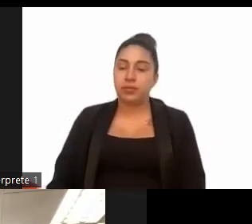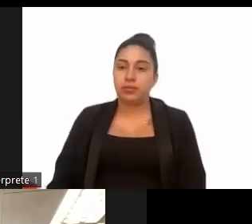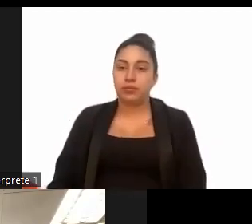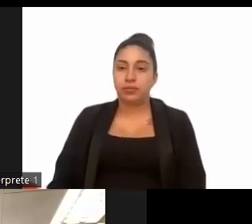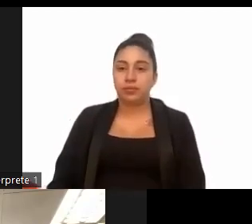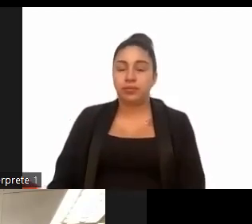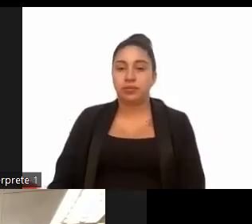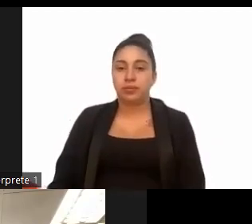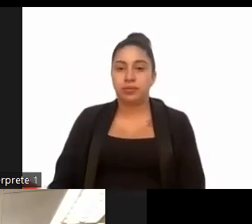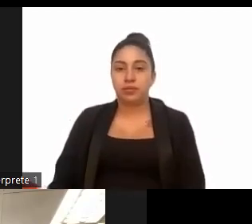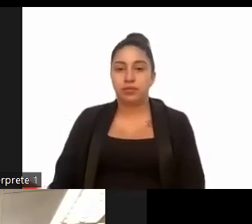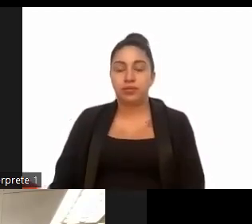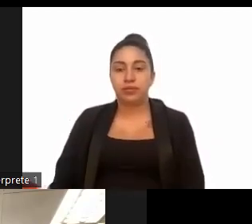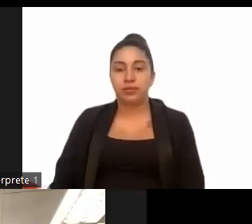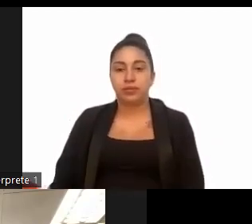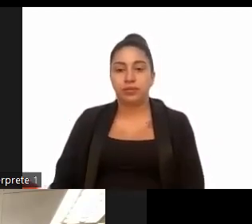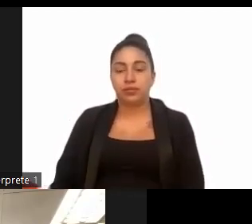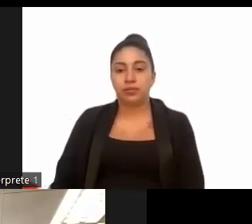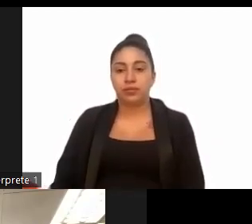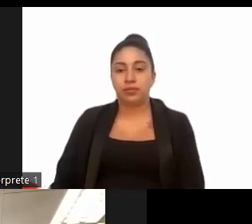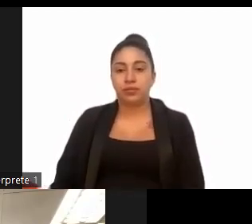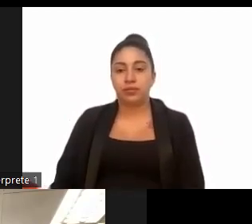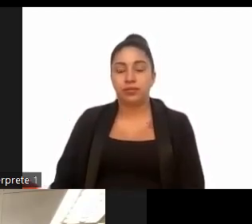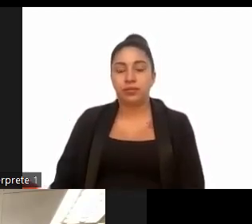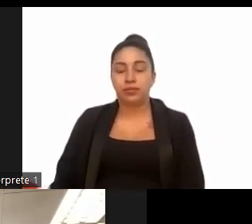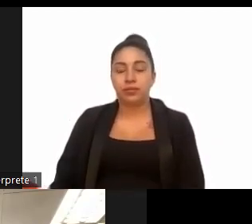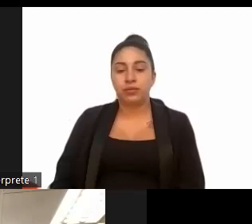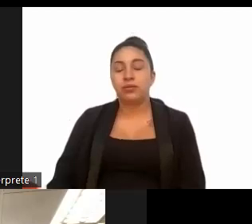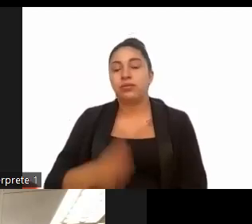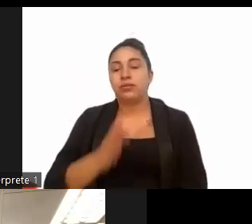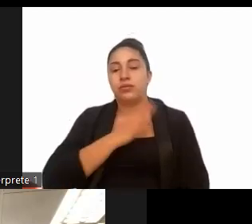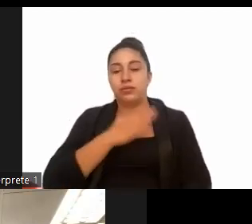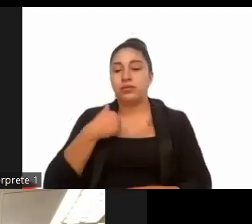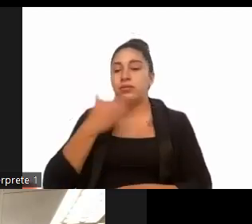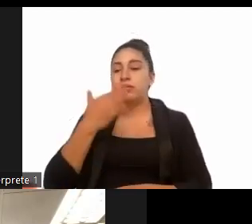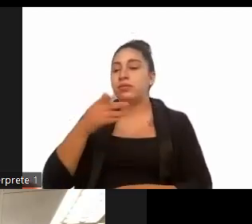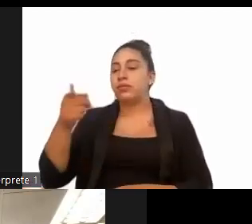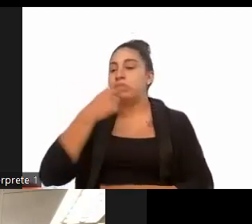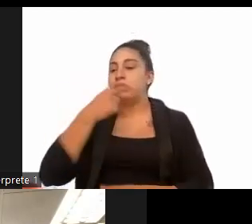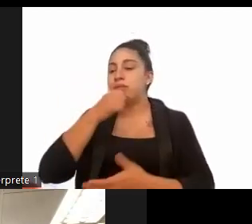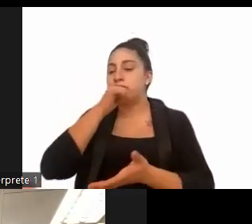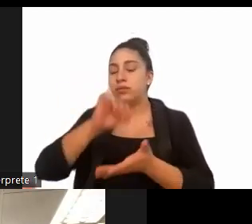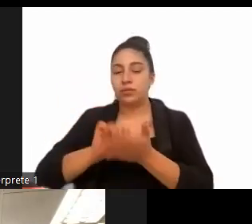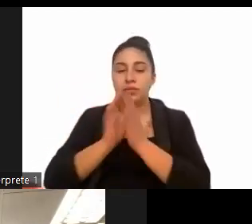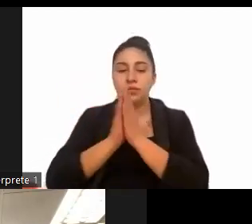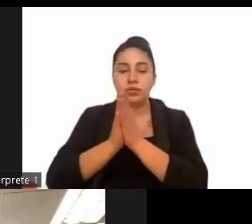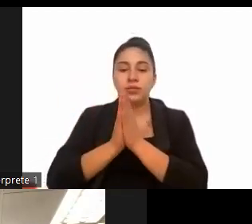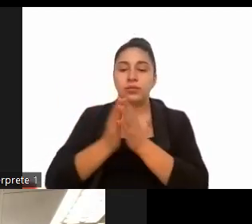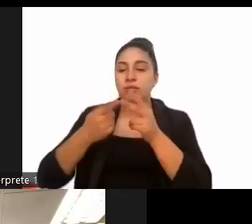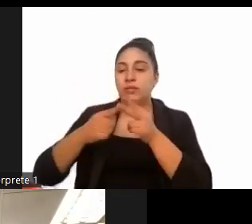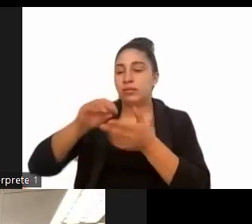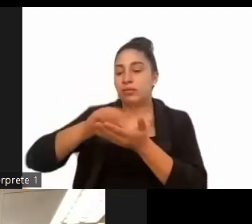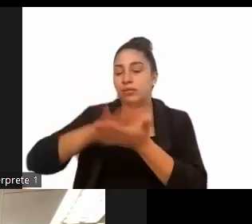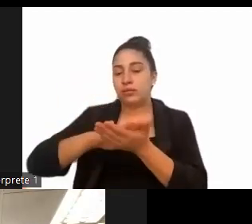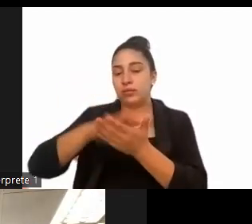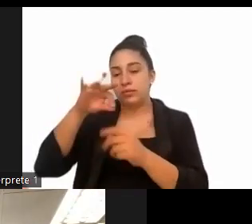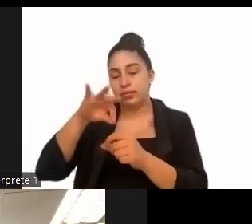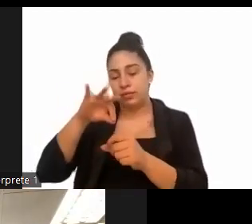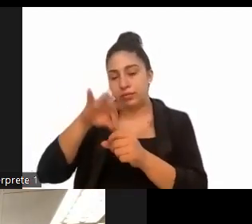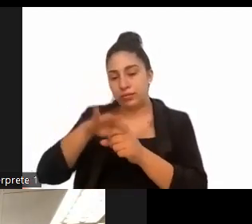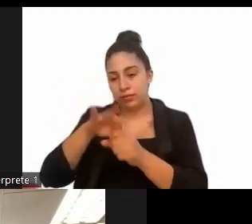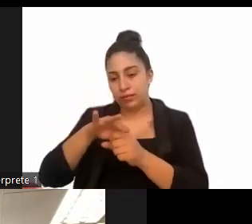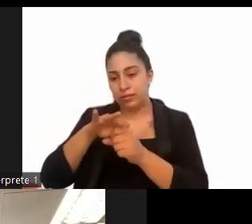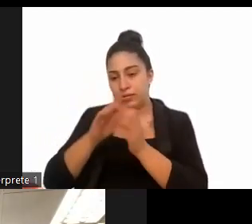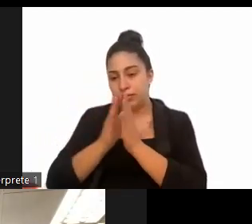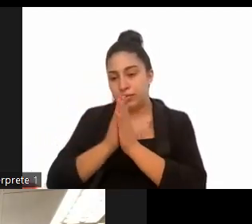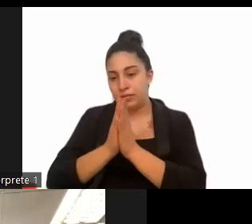No veo movimiento. Dada la relevancia de este punto de la orden del día, se instruye al secretario recoger la votación de manera